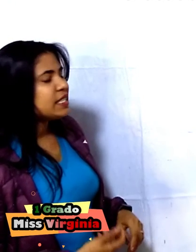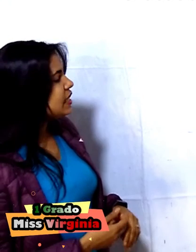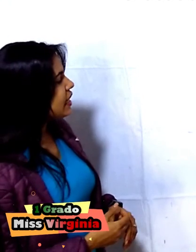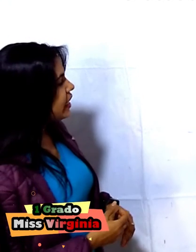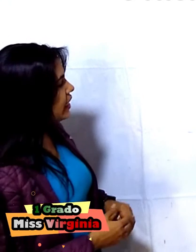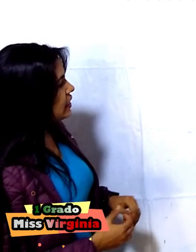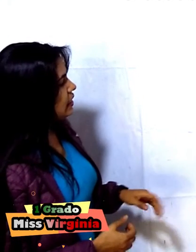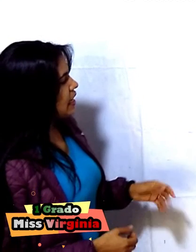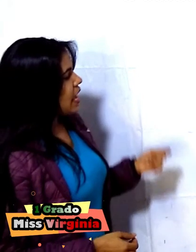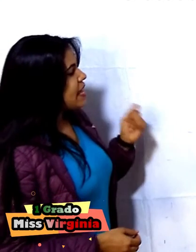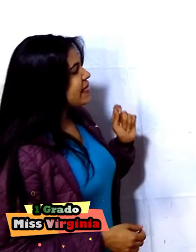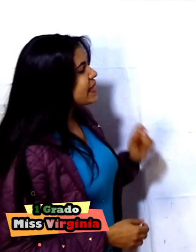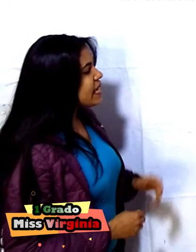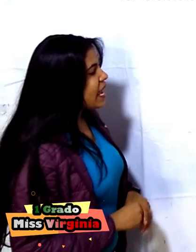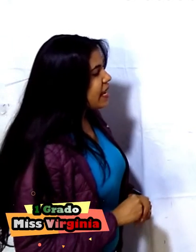Chile